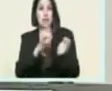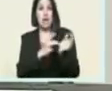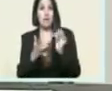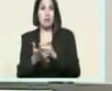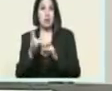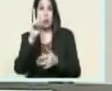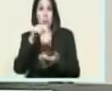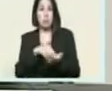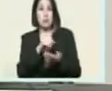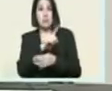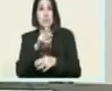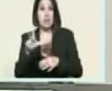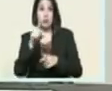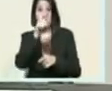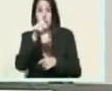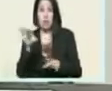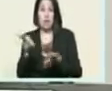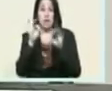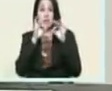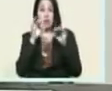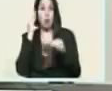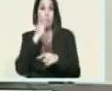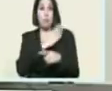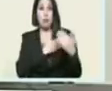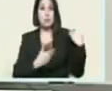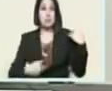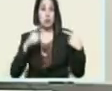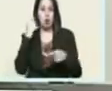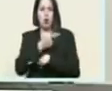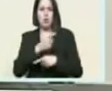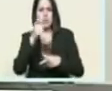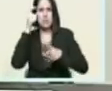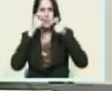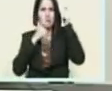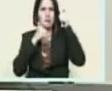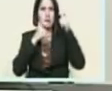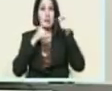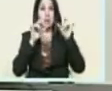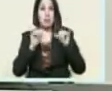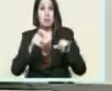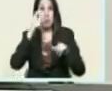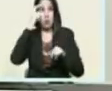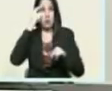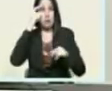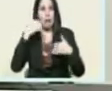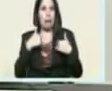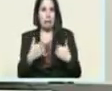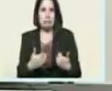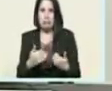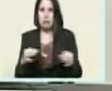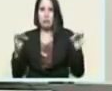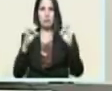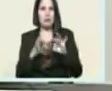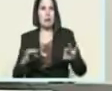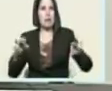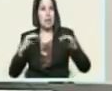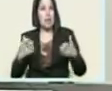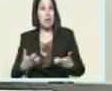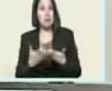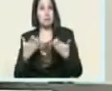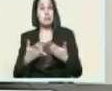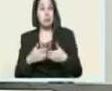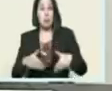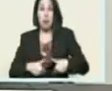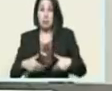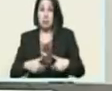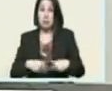de 2013, donde ustedes me eligieron presidente, por mandato y orden de Chávez, desde ese día no ha descansado en las batallas políticas contra